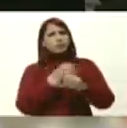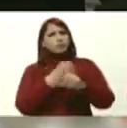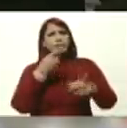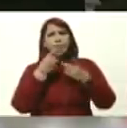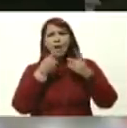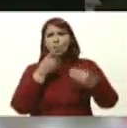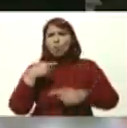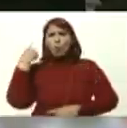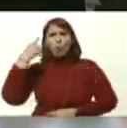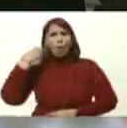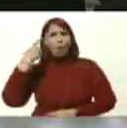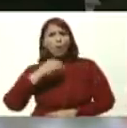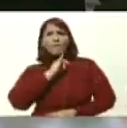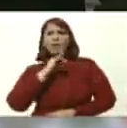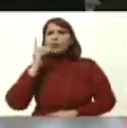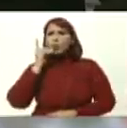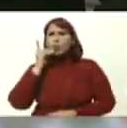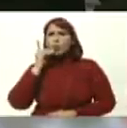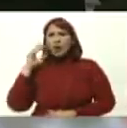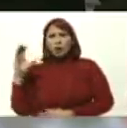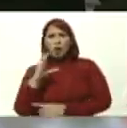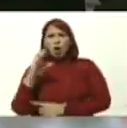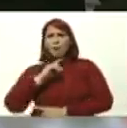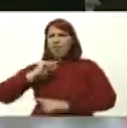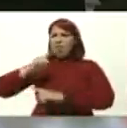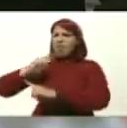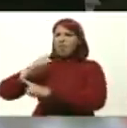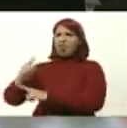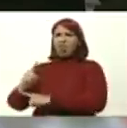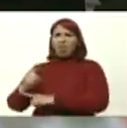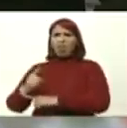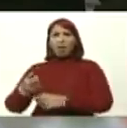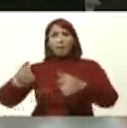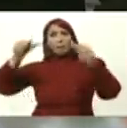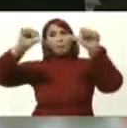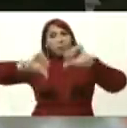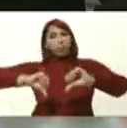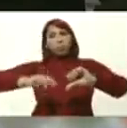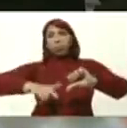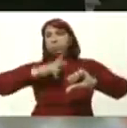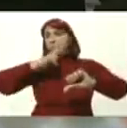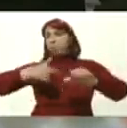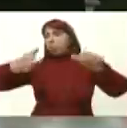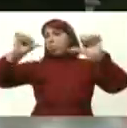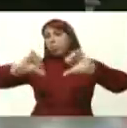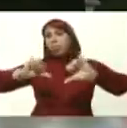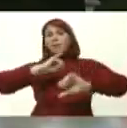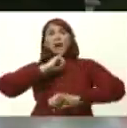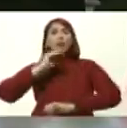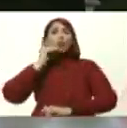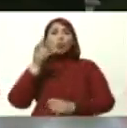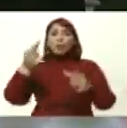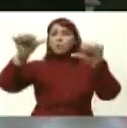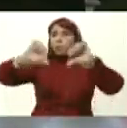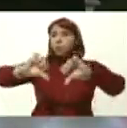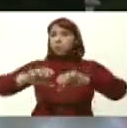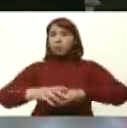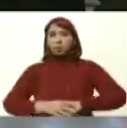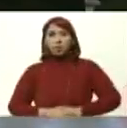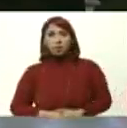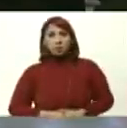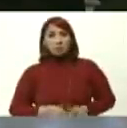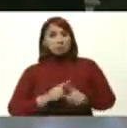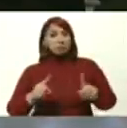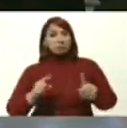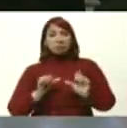loco fue Iván Duque desde Colombia. Y fracasó. Iván Duque fracasó. Pero